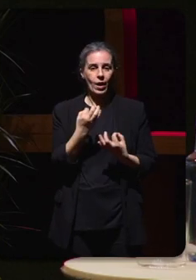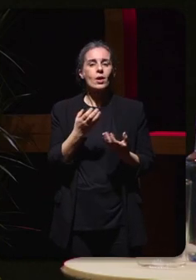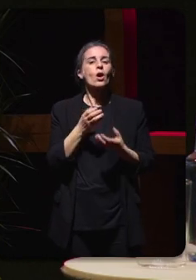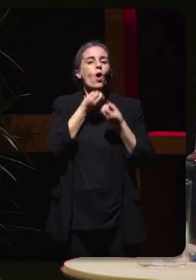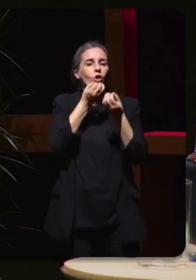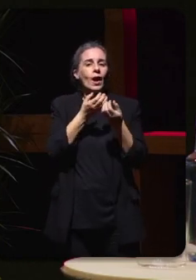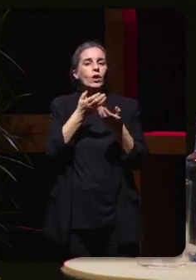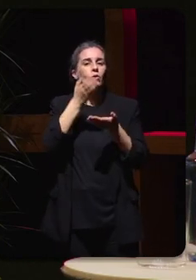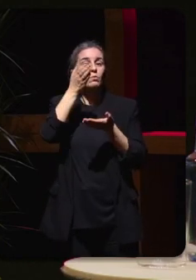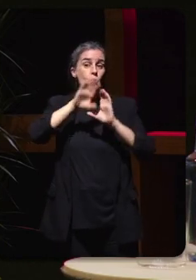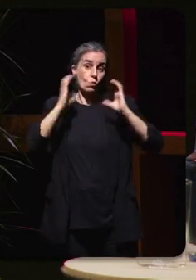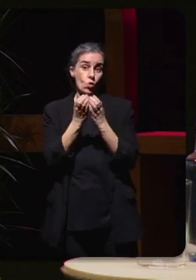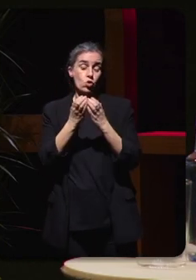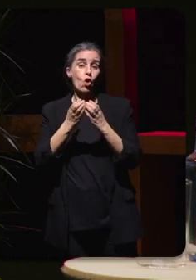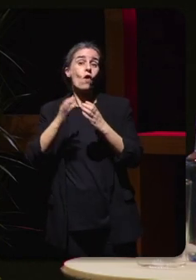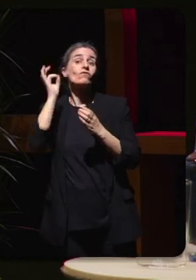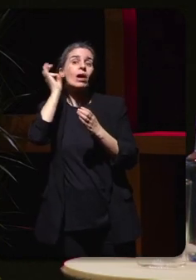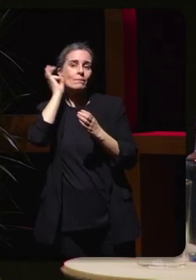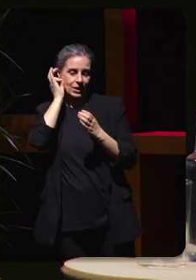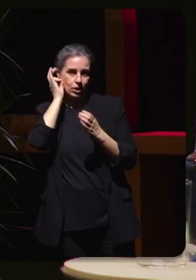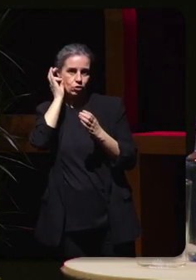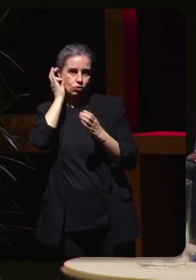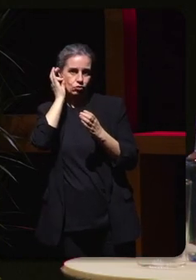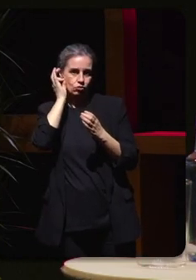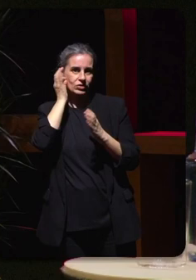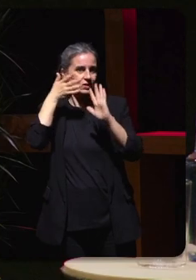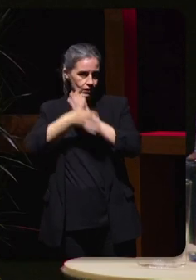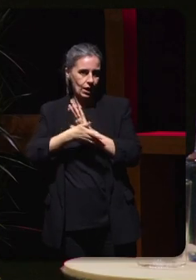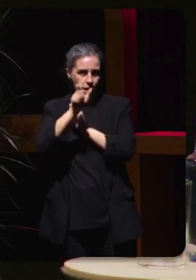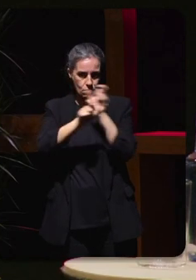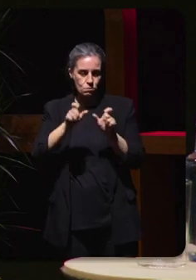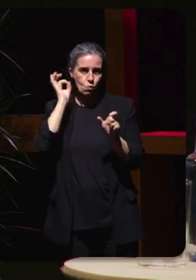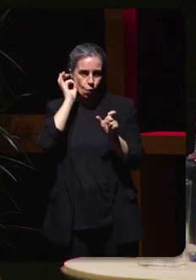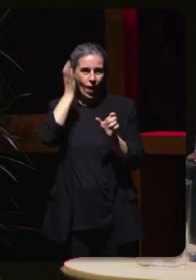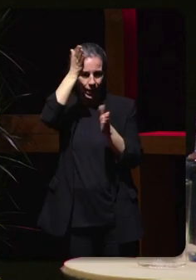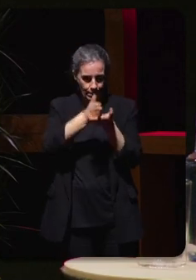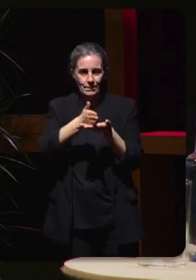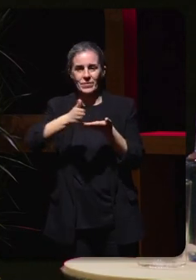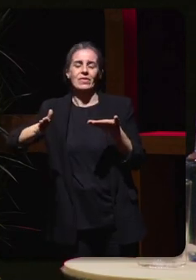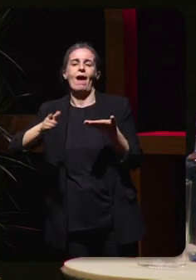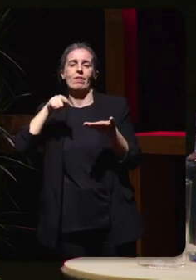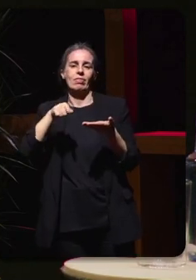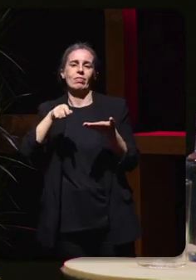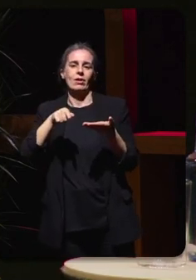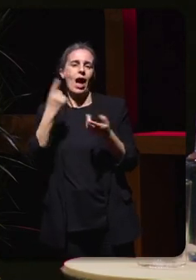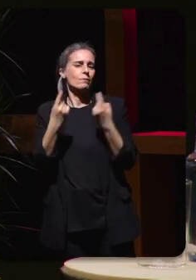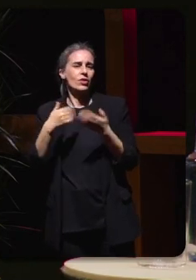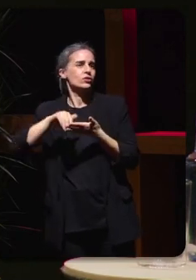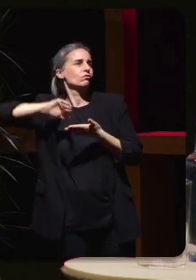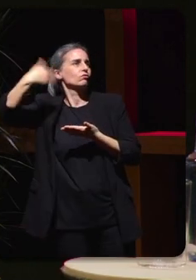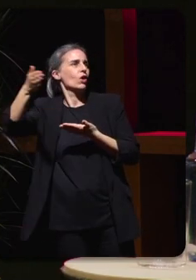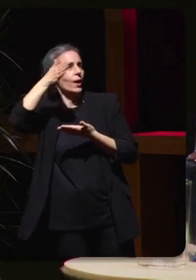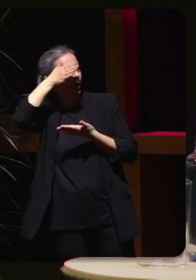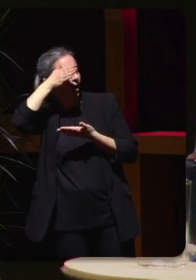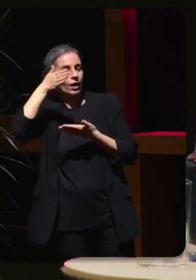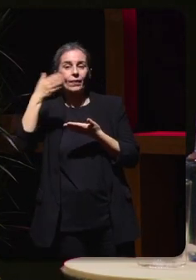femenino, es decir, contar la media parte del mundo que nos dejamos fuera, es decir, de las mujeres, y